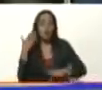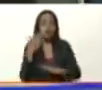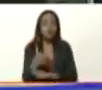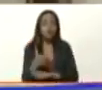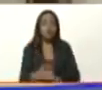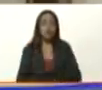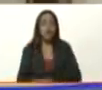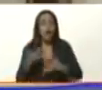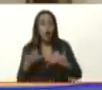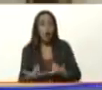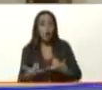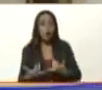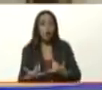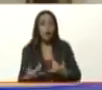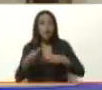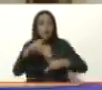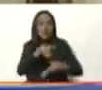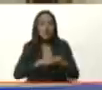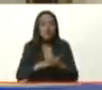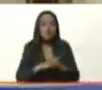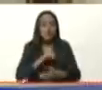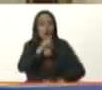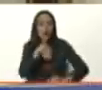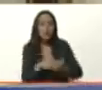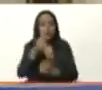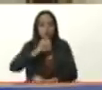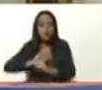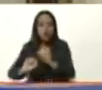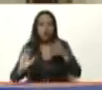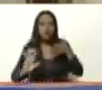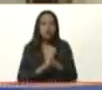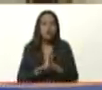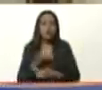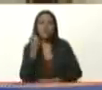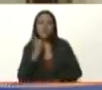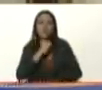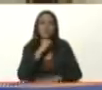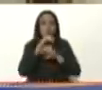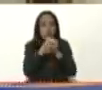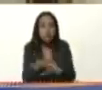plena de enfrentamiento y confrontación de esta epidemia